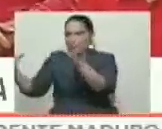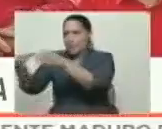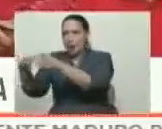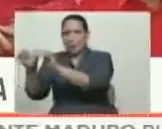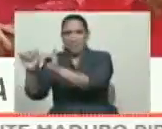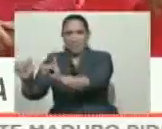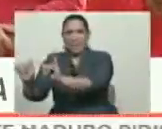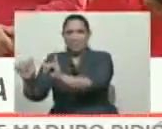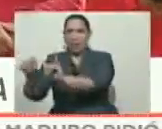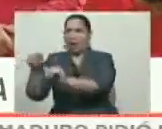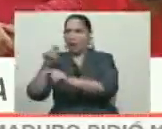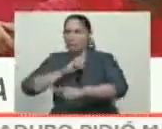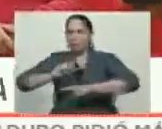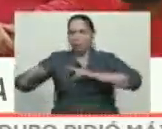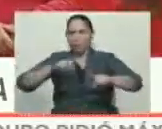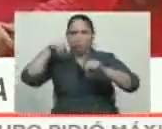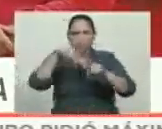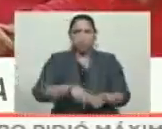reeditar dictaduras,